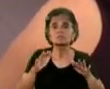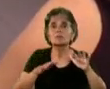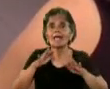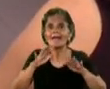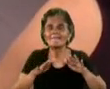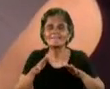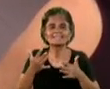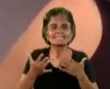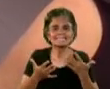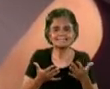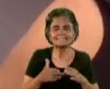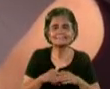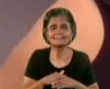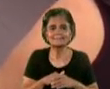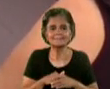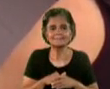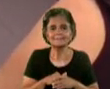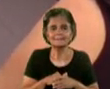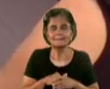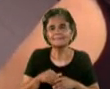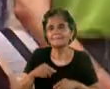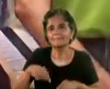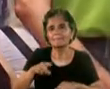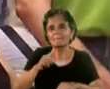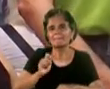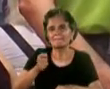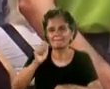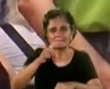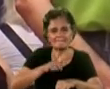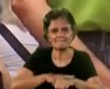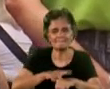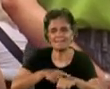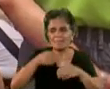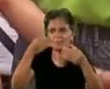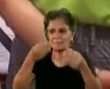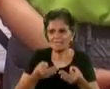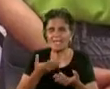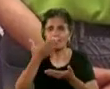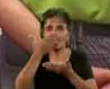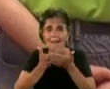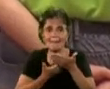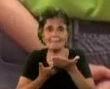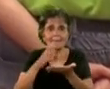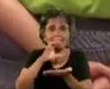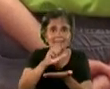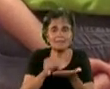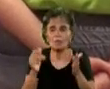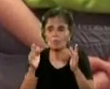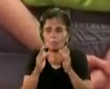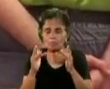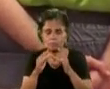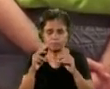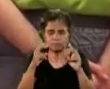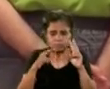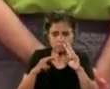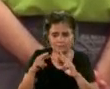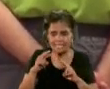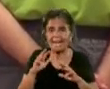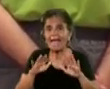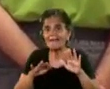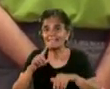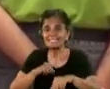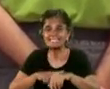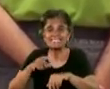todos pudieran haber hecho en tiempo y forma el trámite, retirar la boleta o entrar en la web, por más que